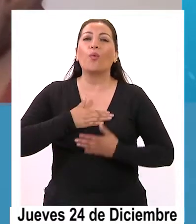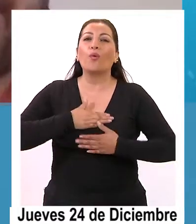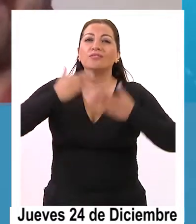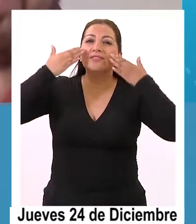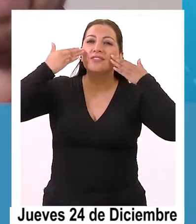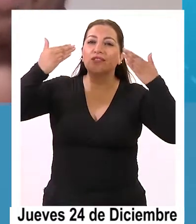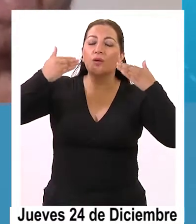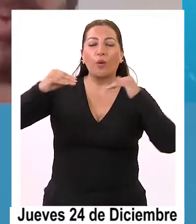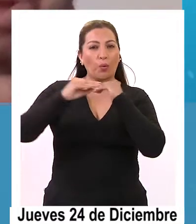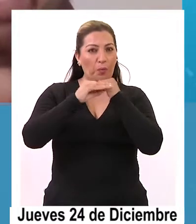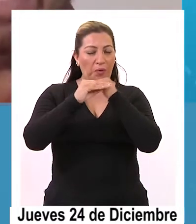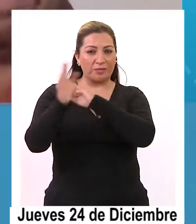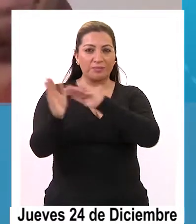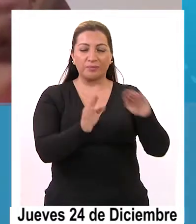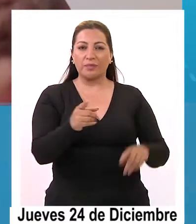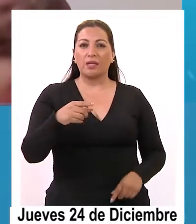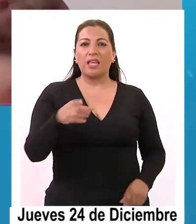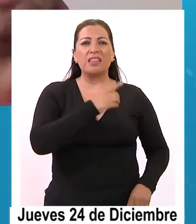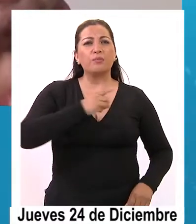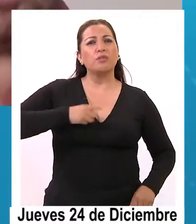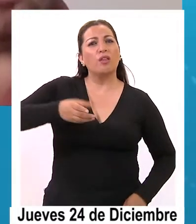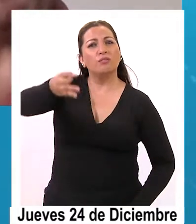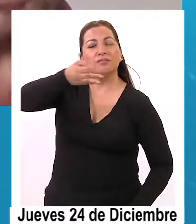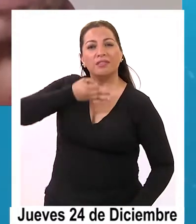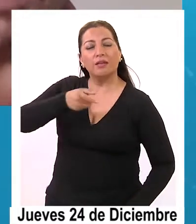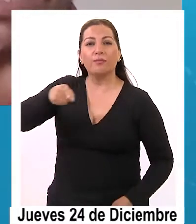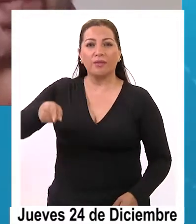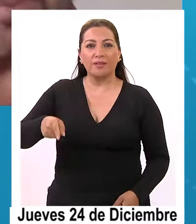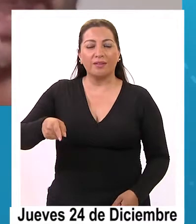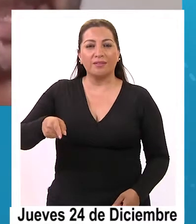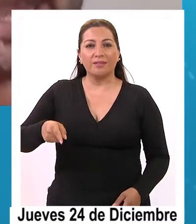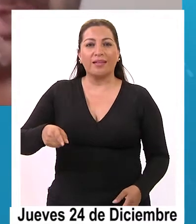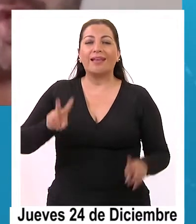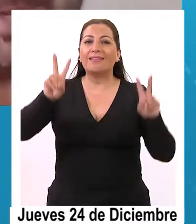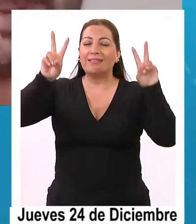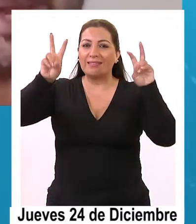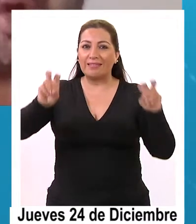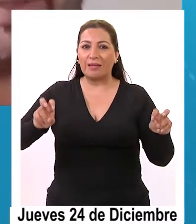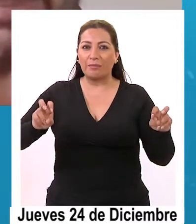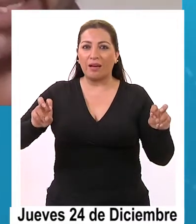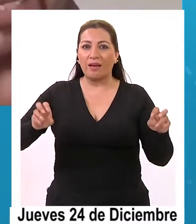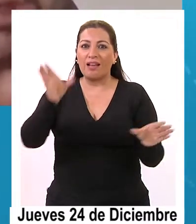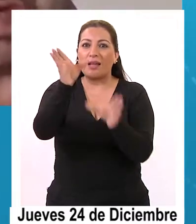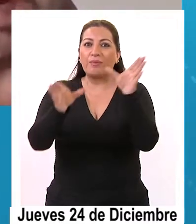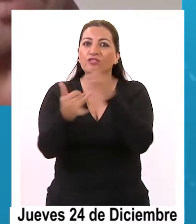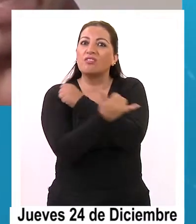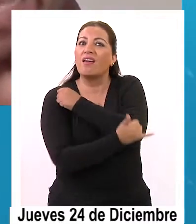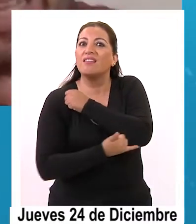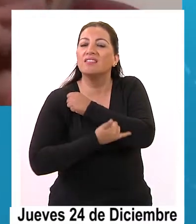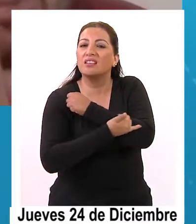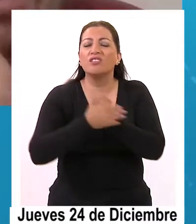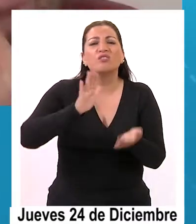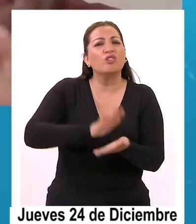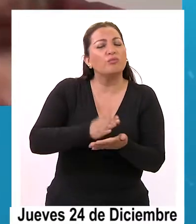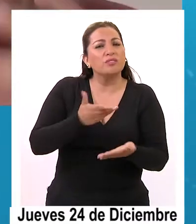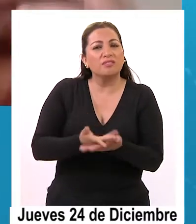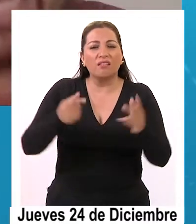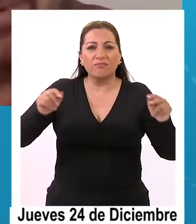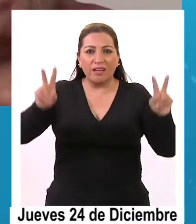Karim? Gusto saludarlo. Igual. Diputado, cuénteme una cosa. ¿Qué le parece cómo está haciendo el manejo de la migración? ¿Cómo está